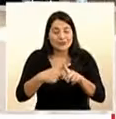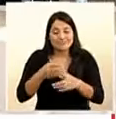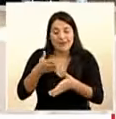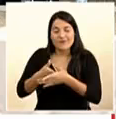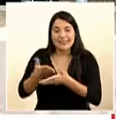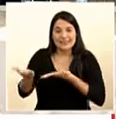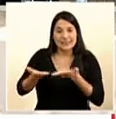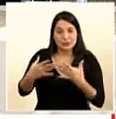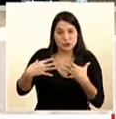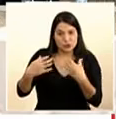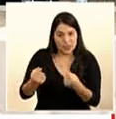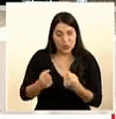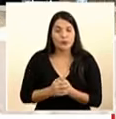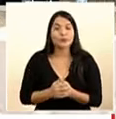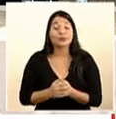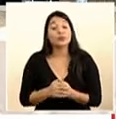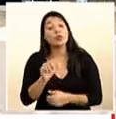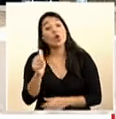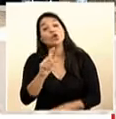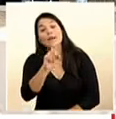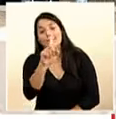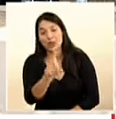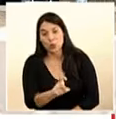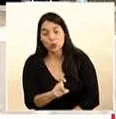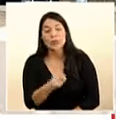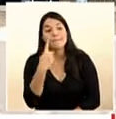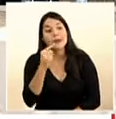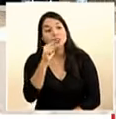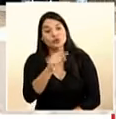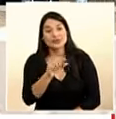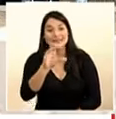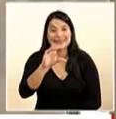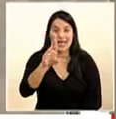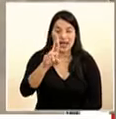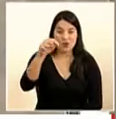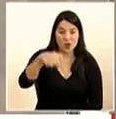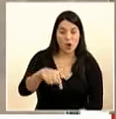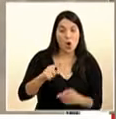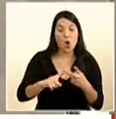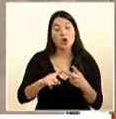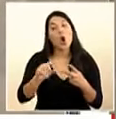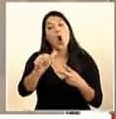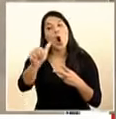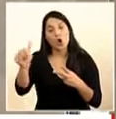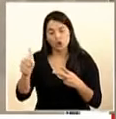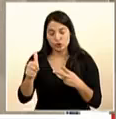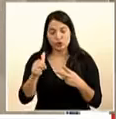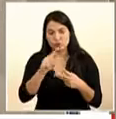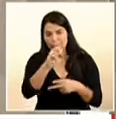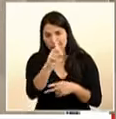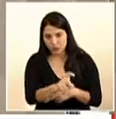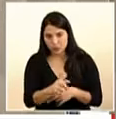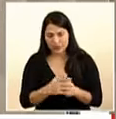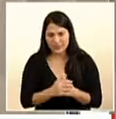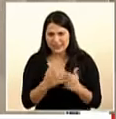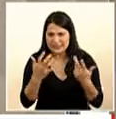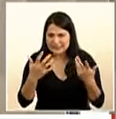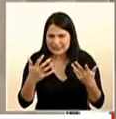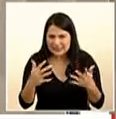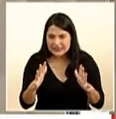también la siguiente consulta es para usted tanto medios como se ve hoy y medios también regionales nos consultan si ya hay